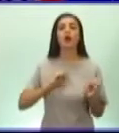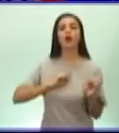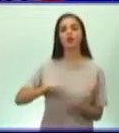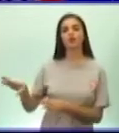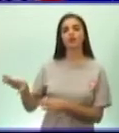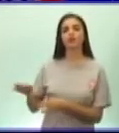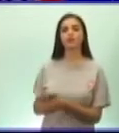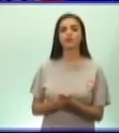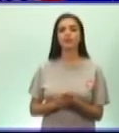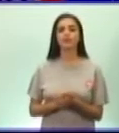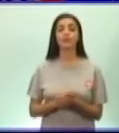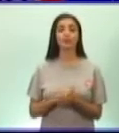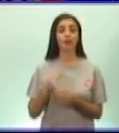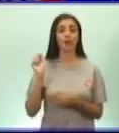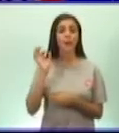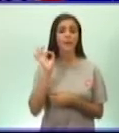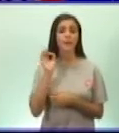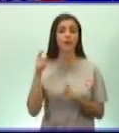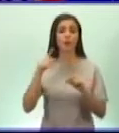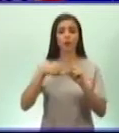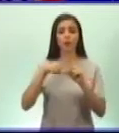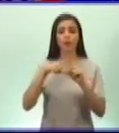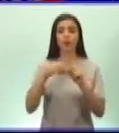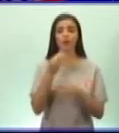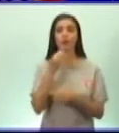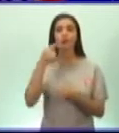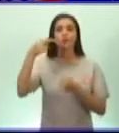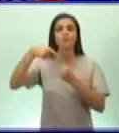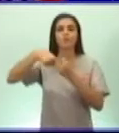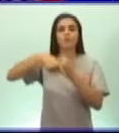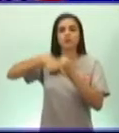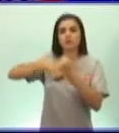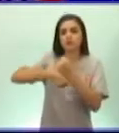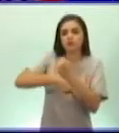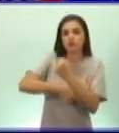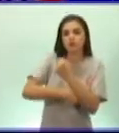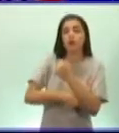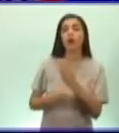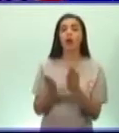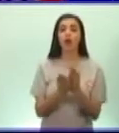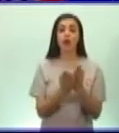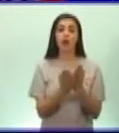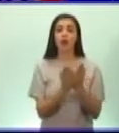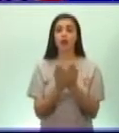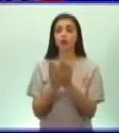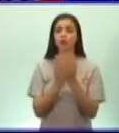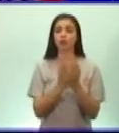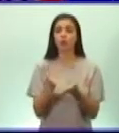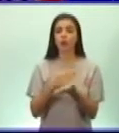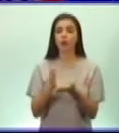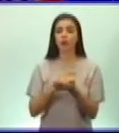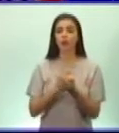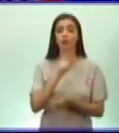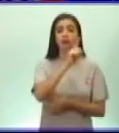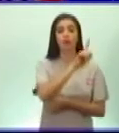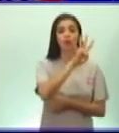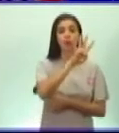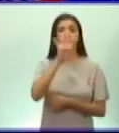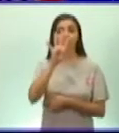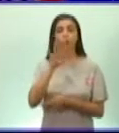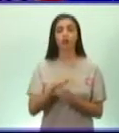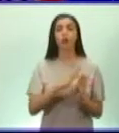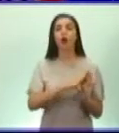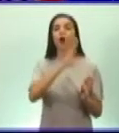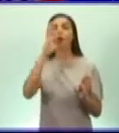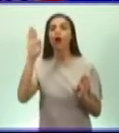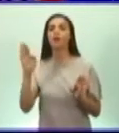este contenido ustedes lo van a poder profundizar en el estudio de las páginas de las 144 a